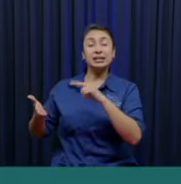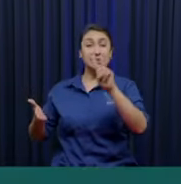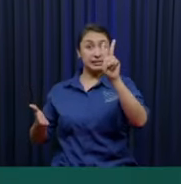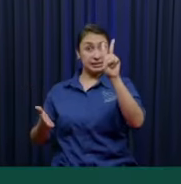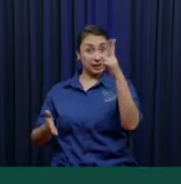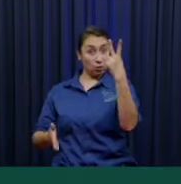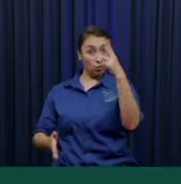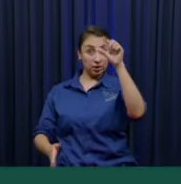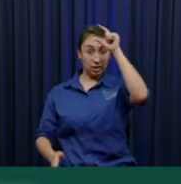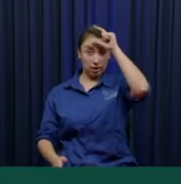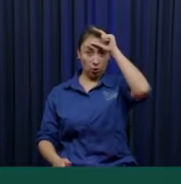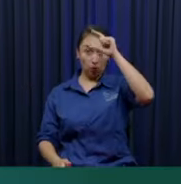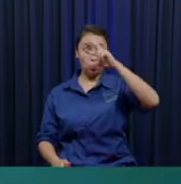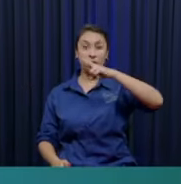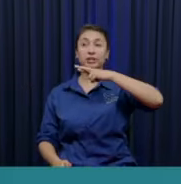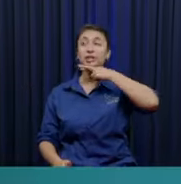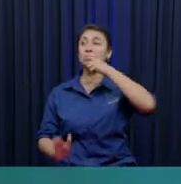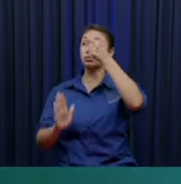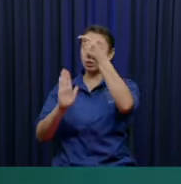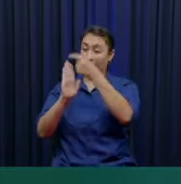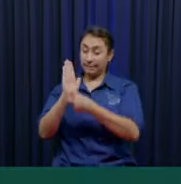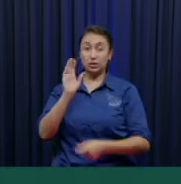nosotros. Así dice ahí.